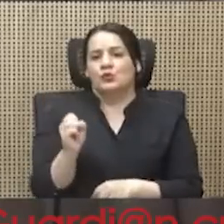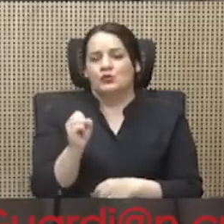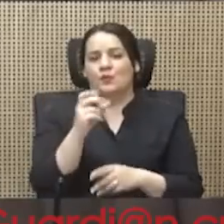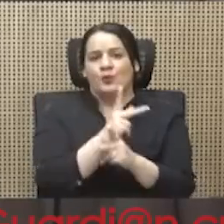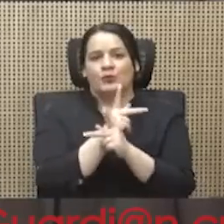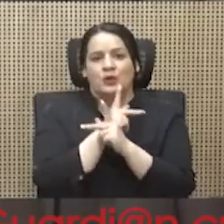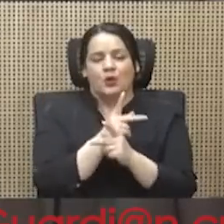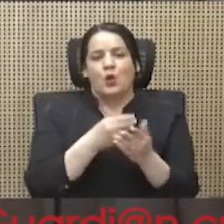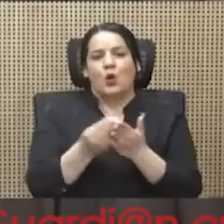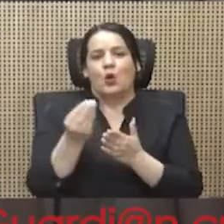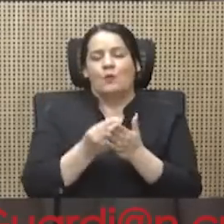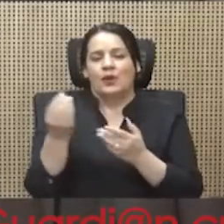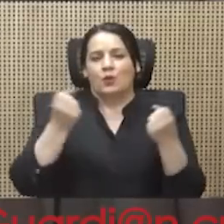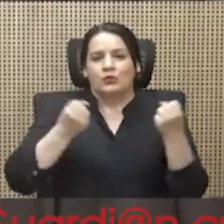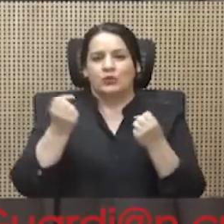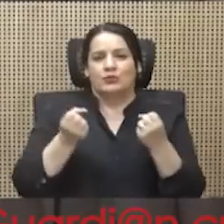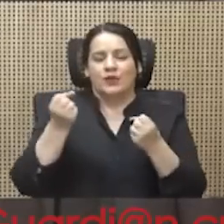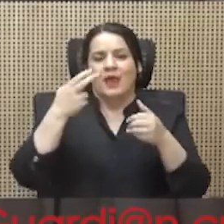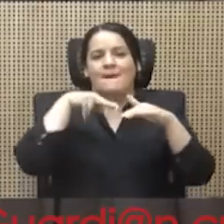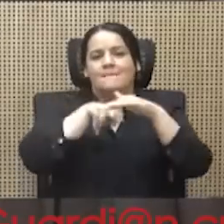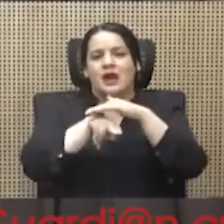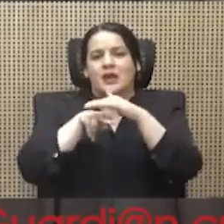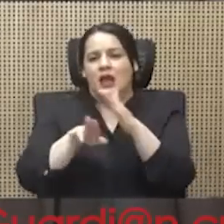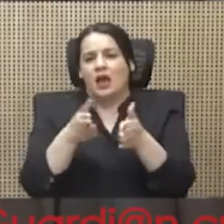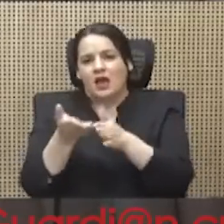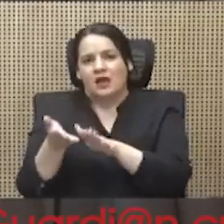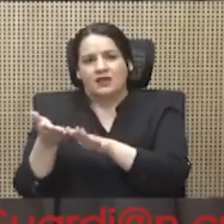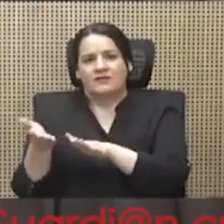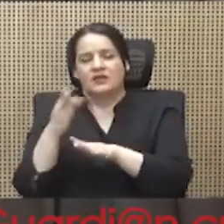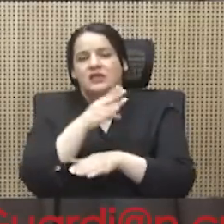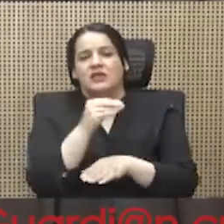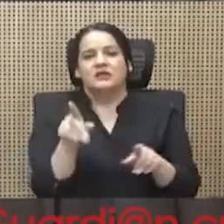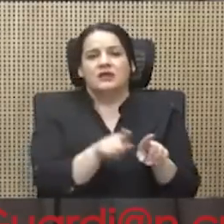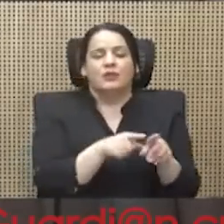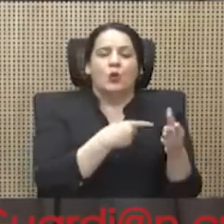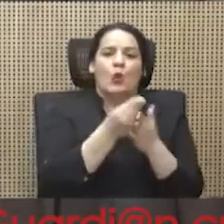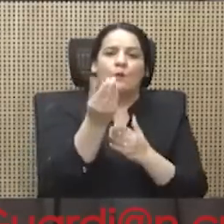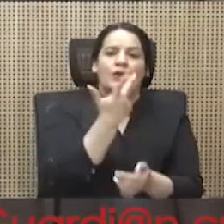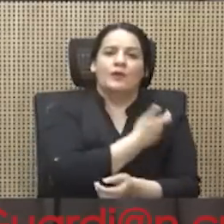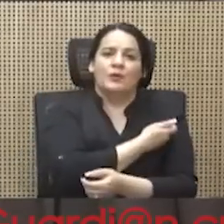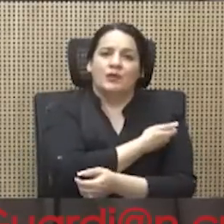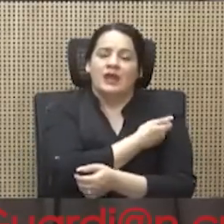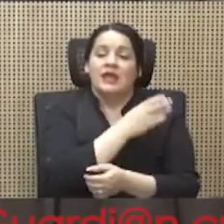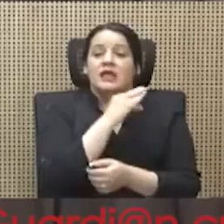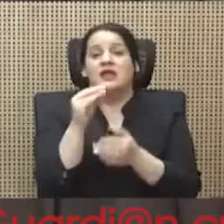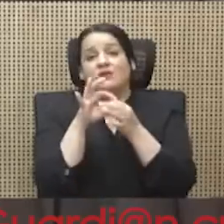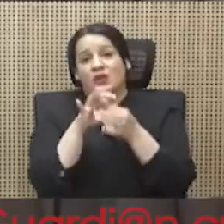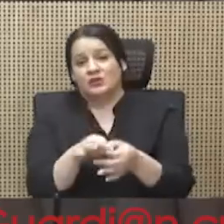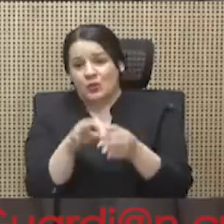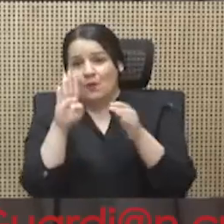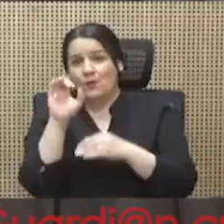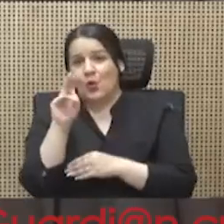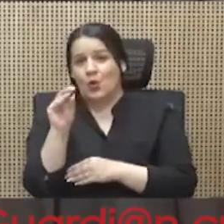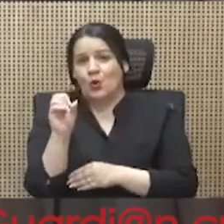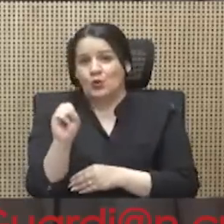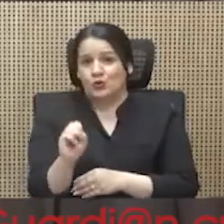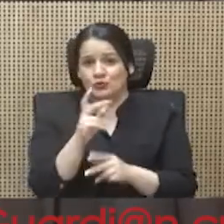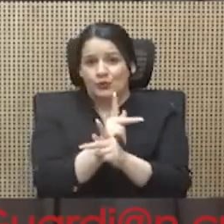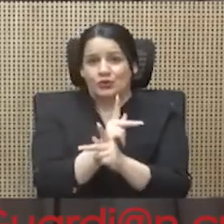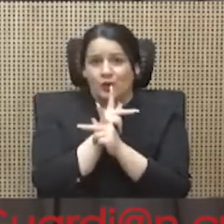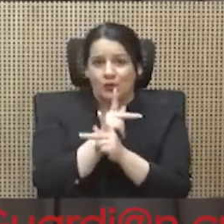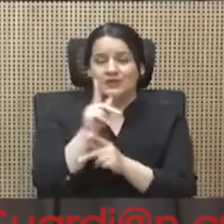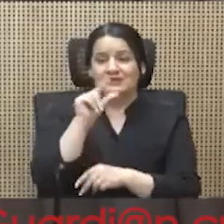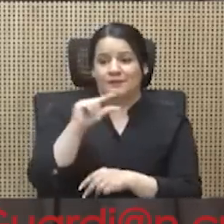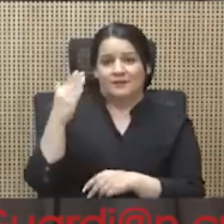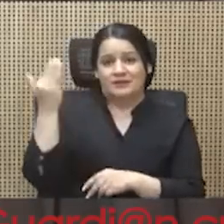la compra de contenedores para cadáveres y hasta con la compra de vacunas y a propósito de los bonos proteger la semana pasada en la comisión de ingreso